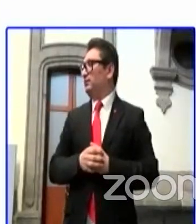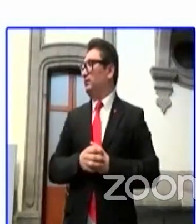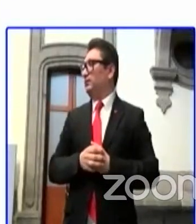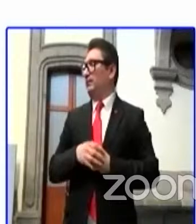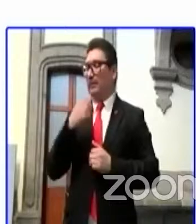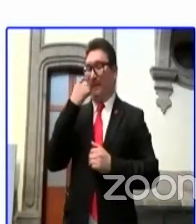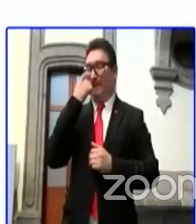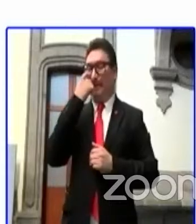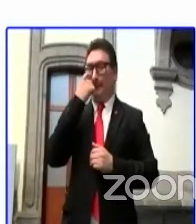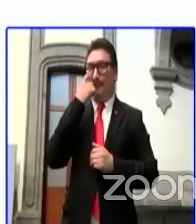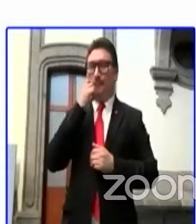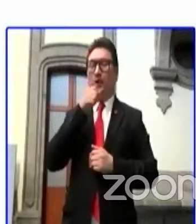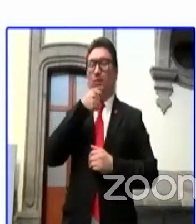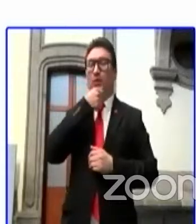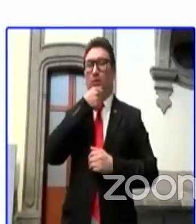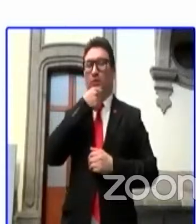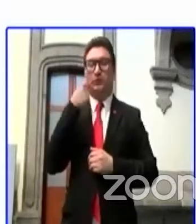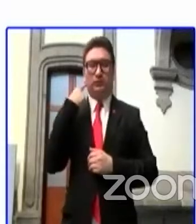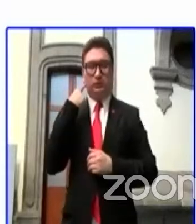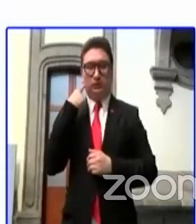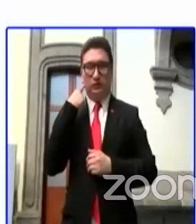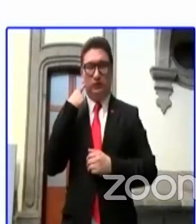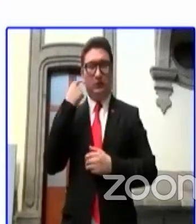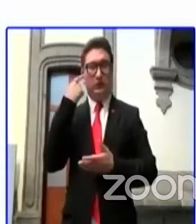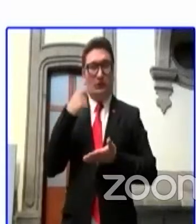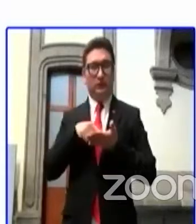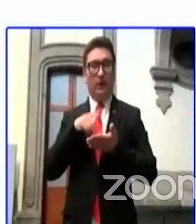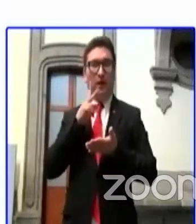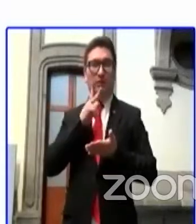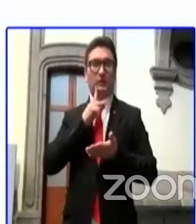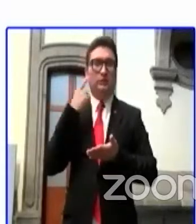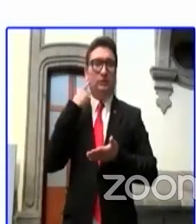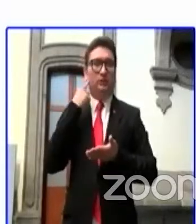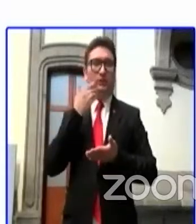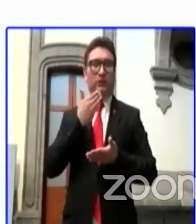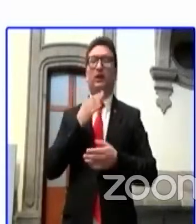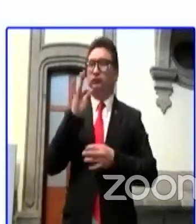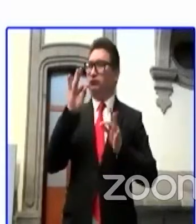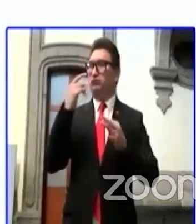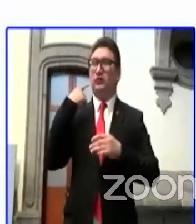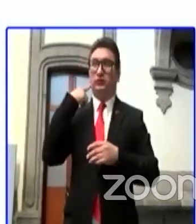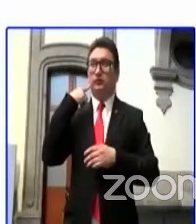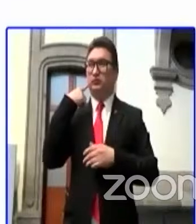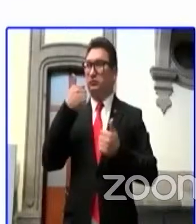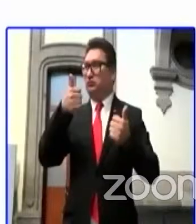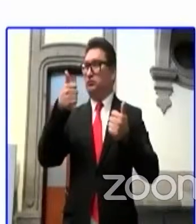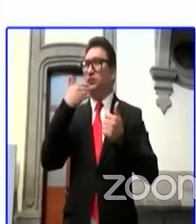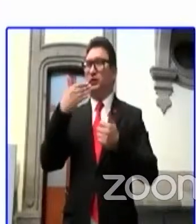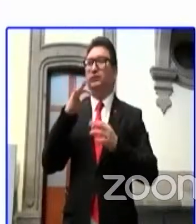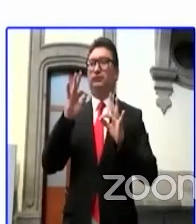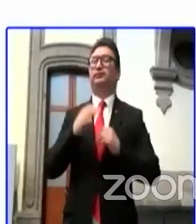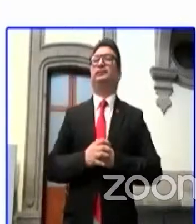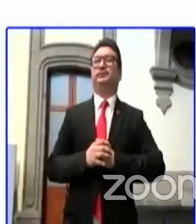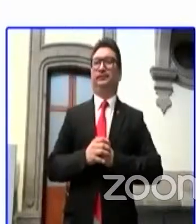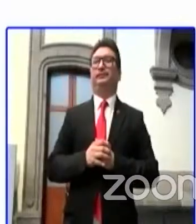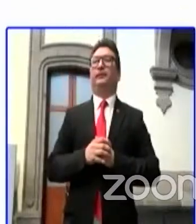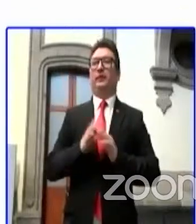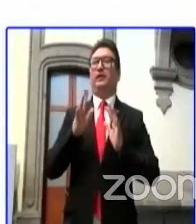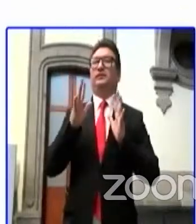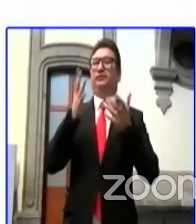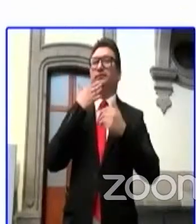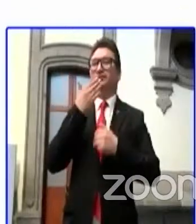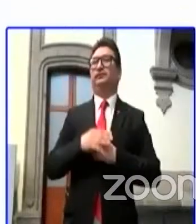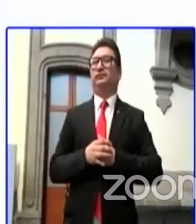Voy a probar mi micrófono porque sí, no estoy segura si se escucha bien. ¿Sí se escucha? Sí. Ya, creo que ya se